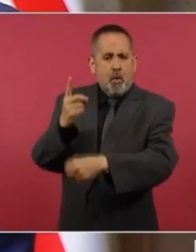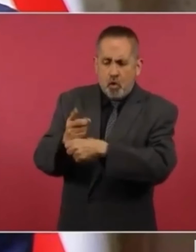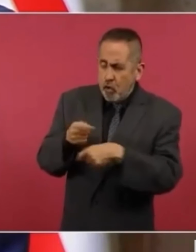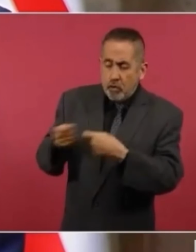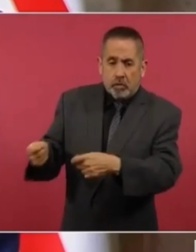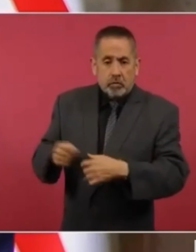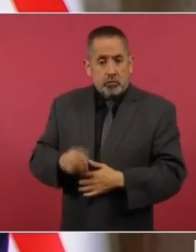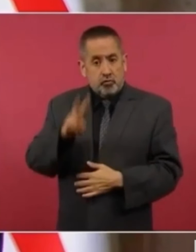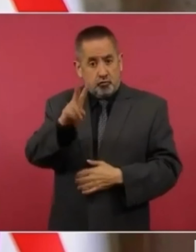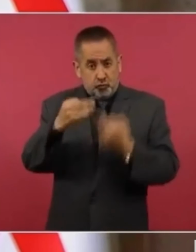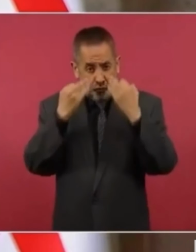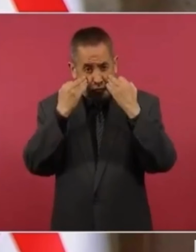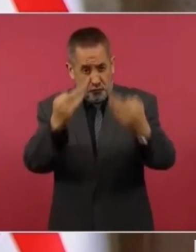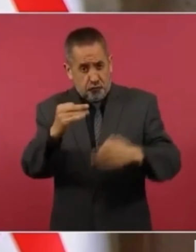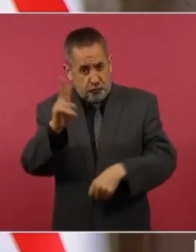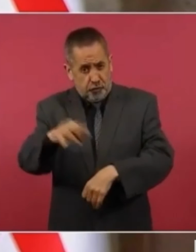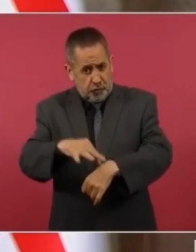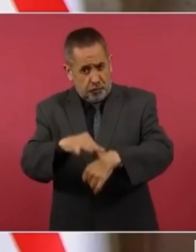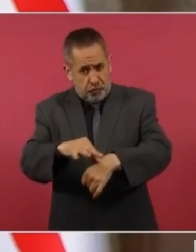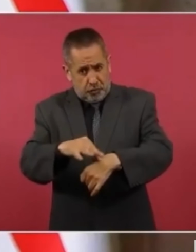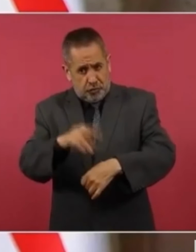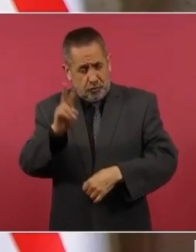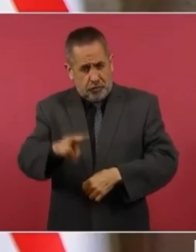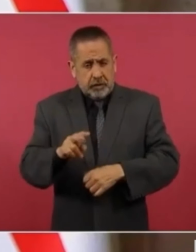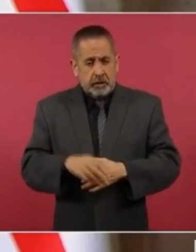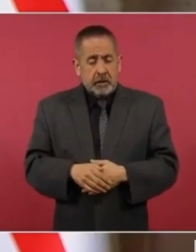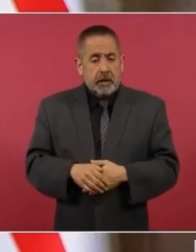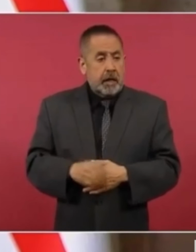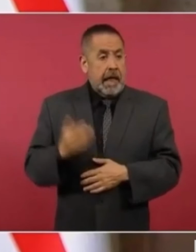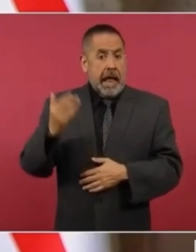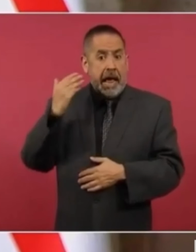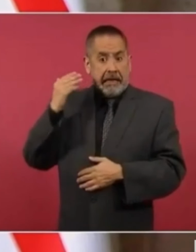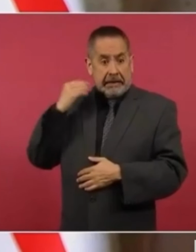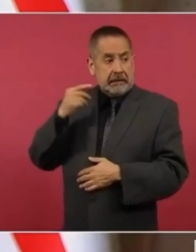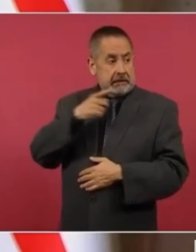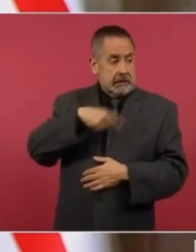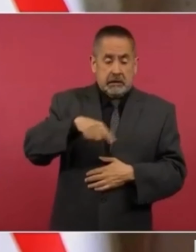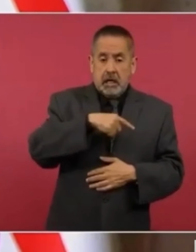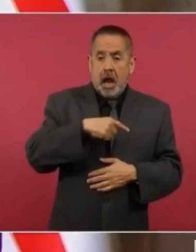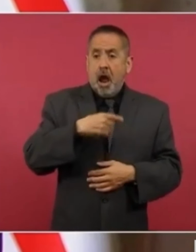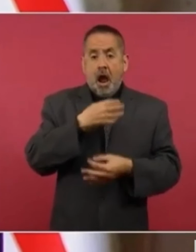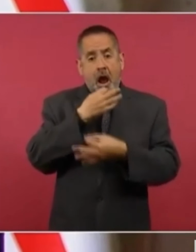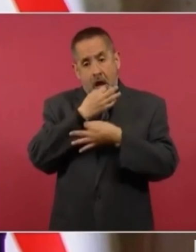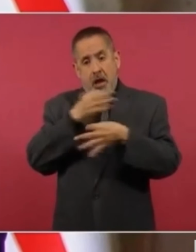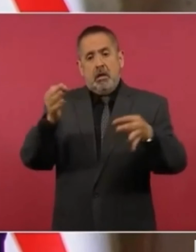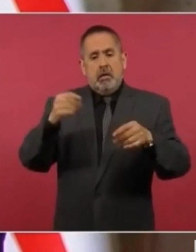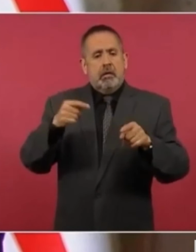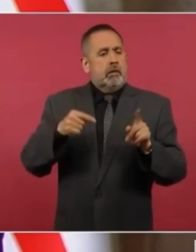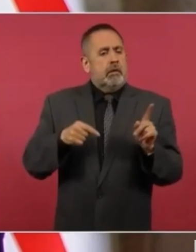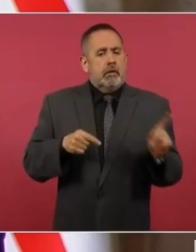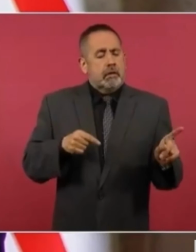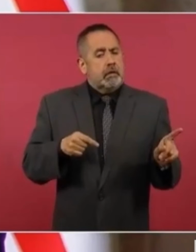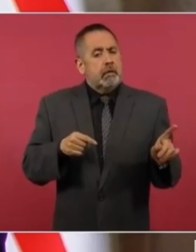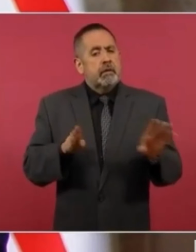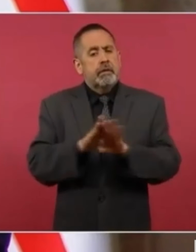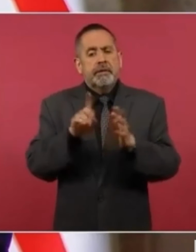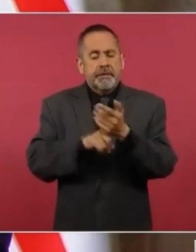Nos consta que desde que se anunció de que iban a